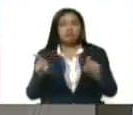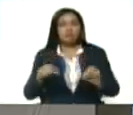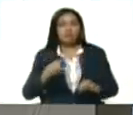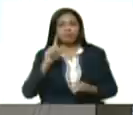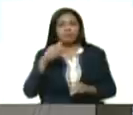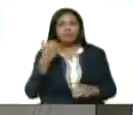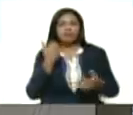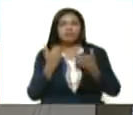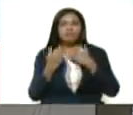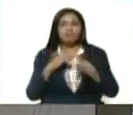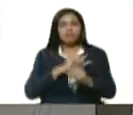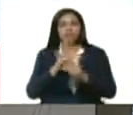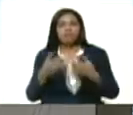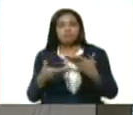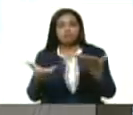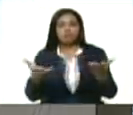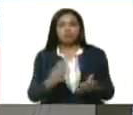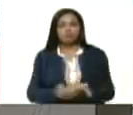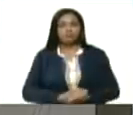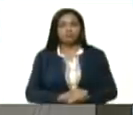la enfermedad.